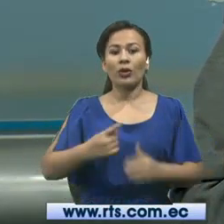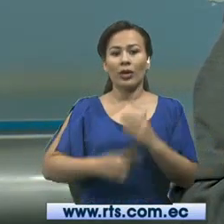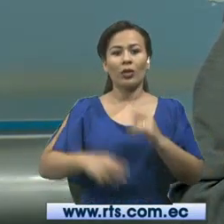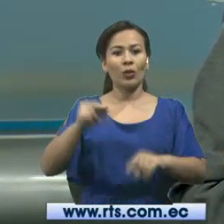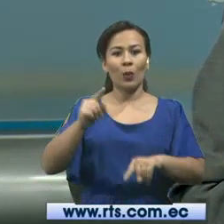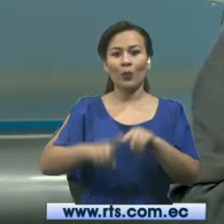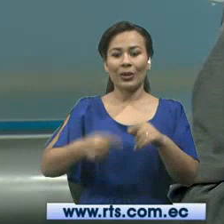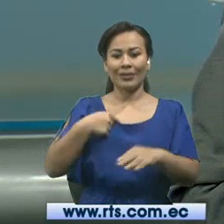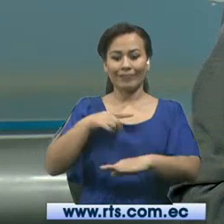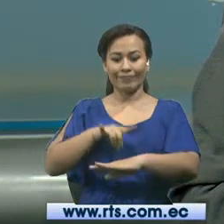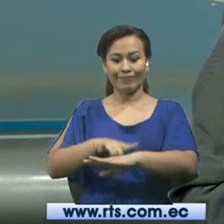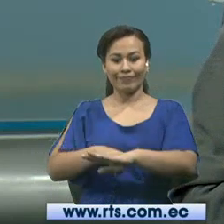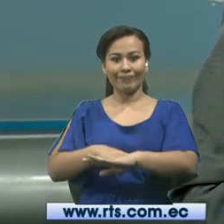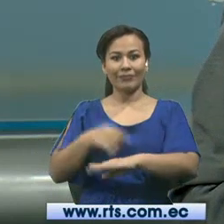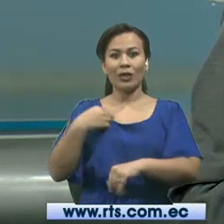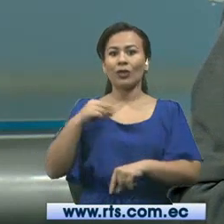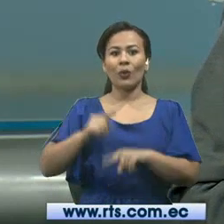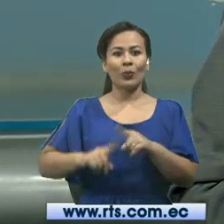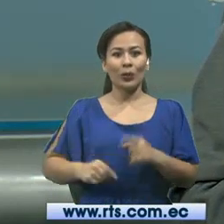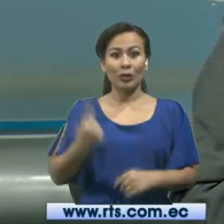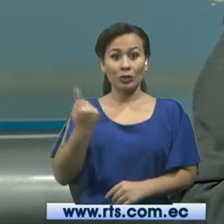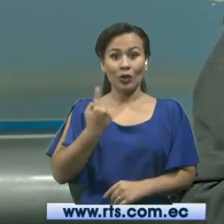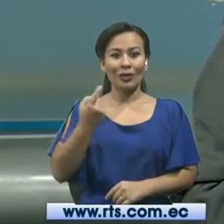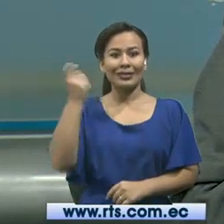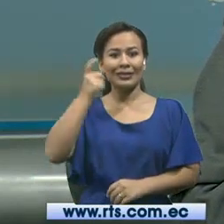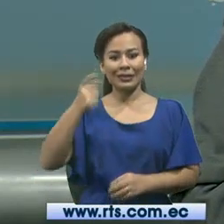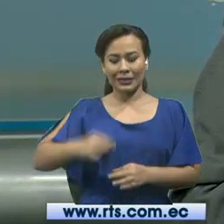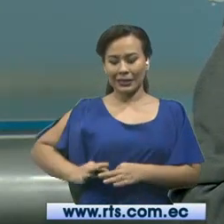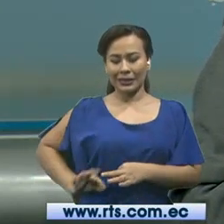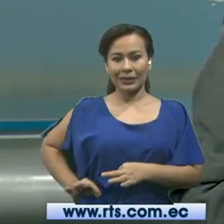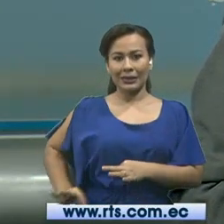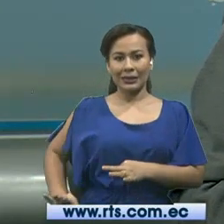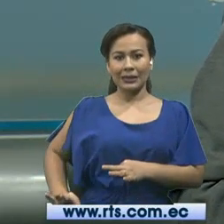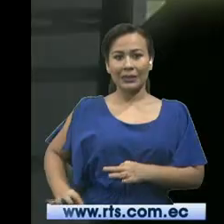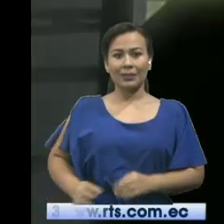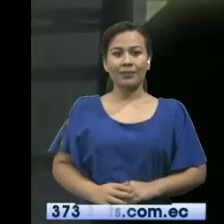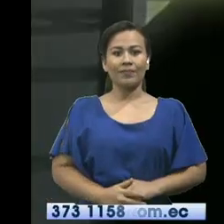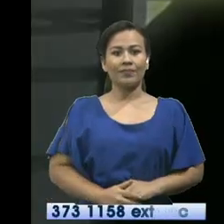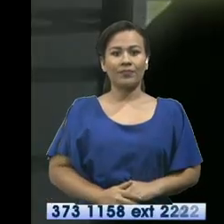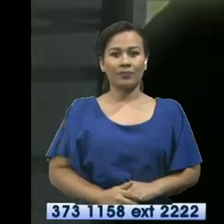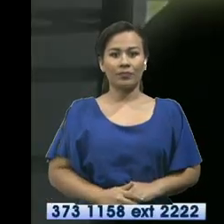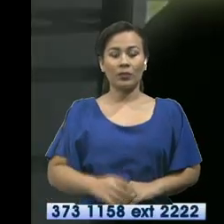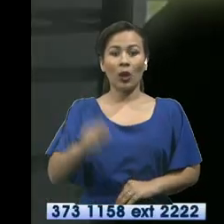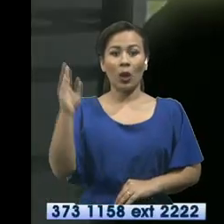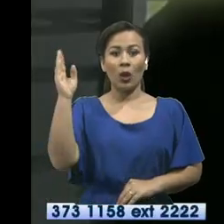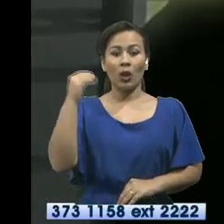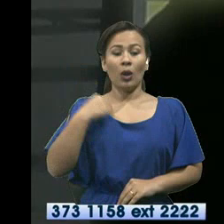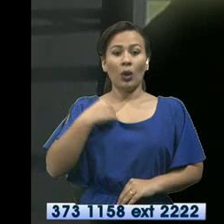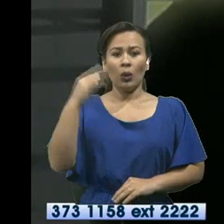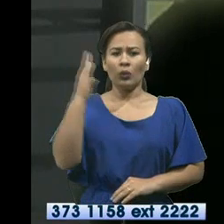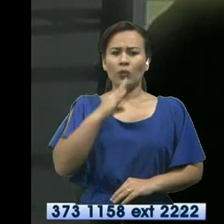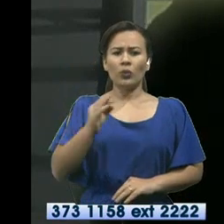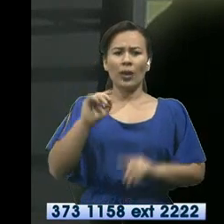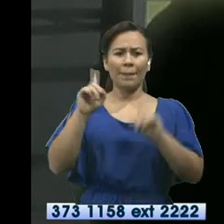sus necesidades biológicas. Veamos este drama. Nunca me lo llegó a preguntar desde